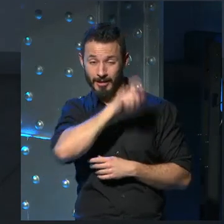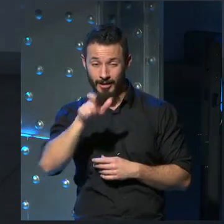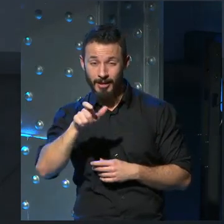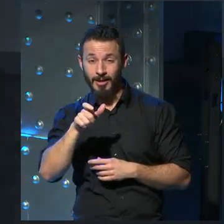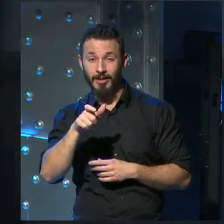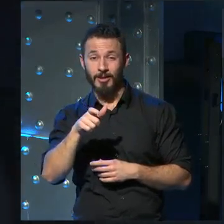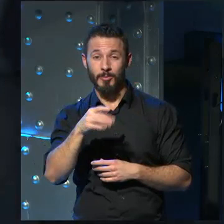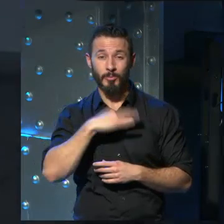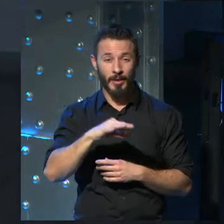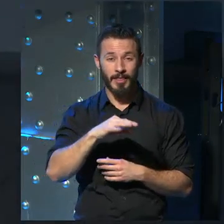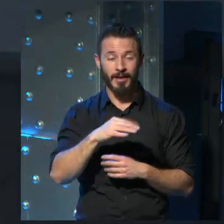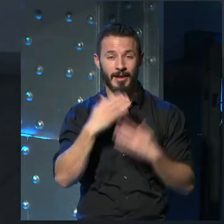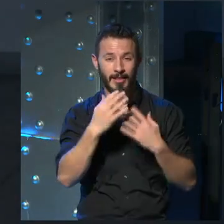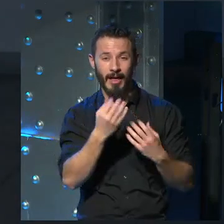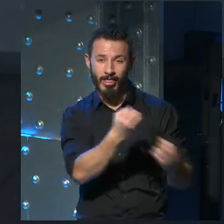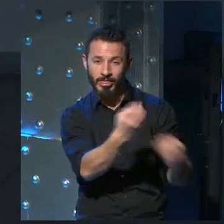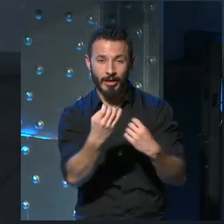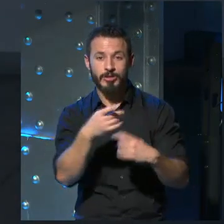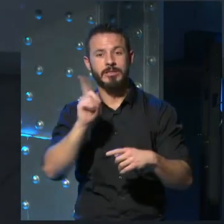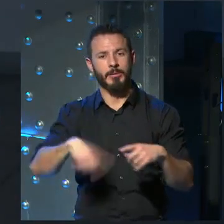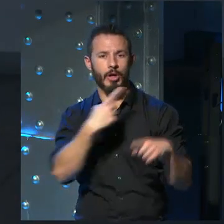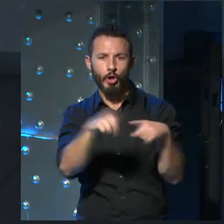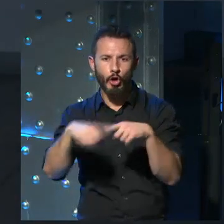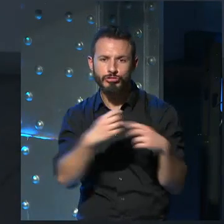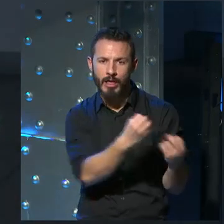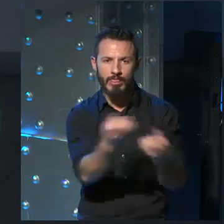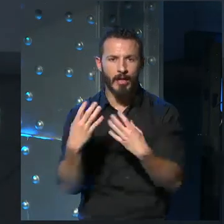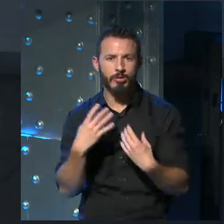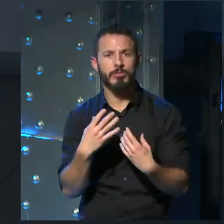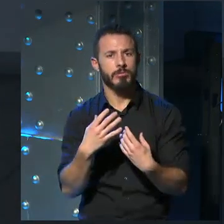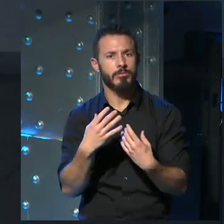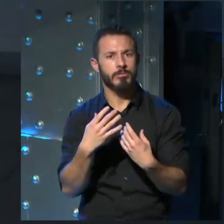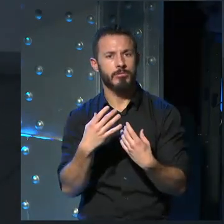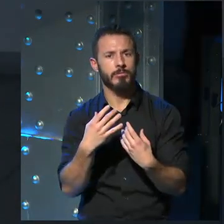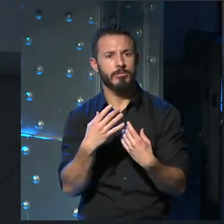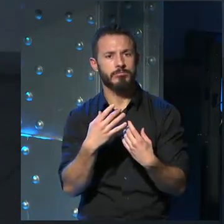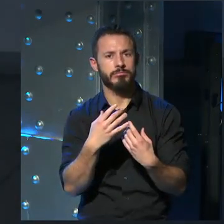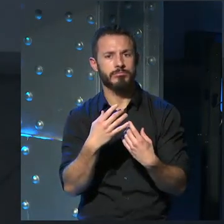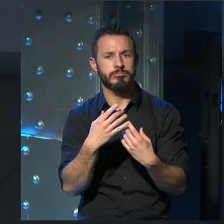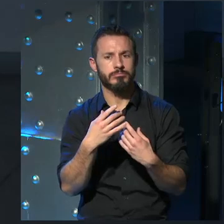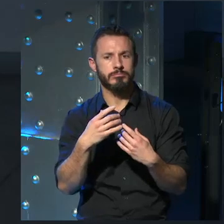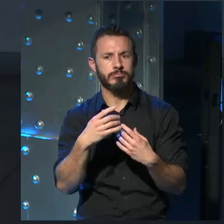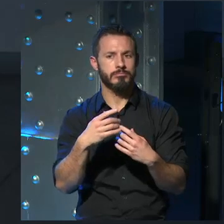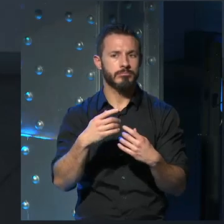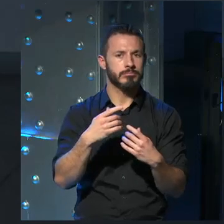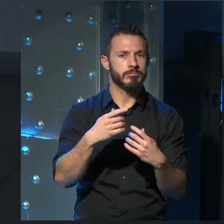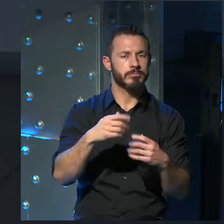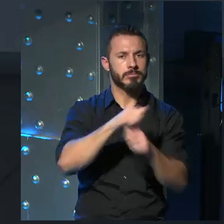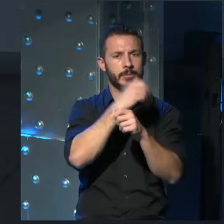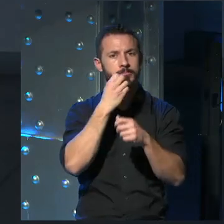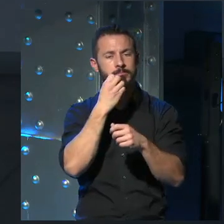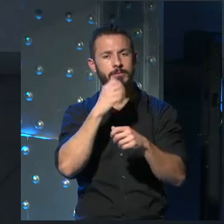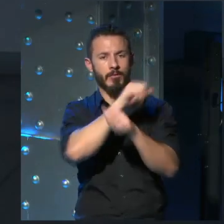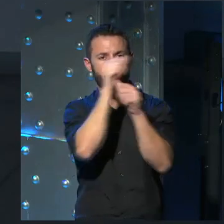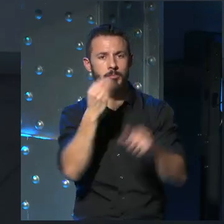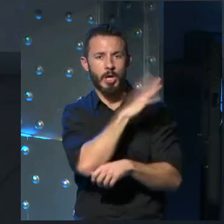de transmitir con sus datos y lo de los objetos que estén en su entorno la mejor manera en la que quieren definir la